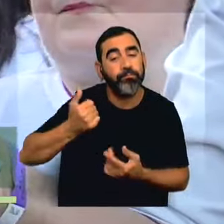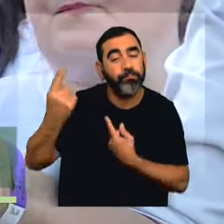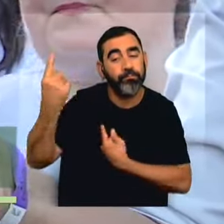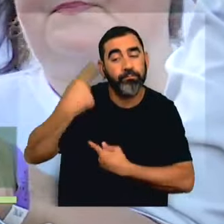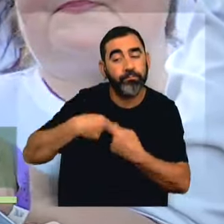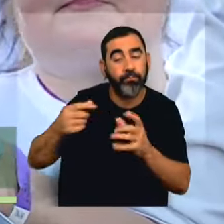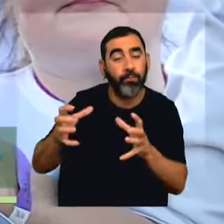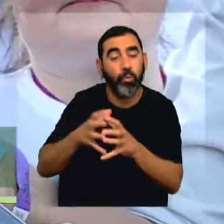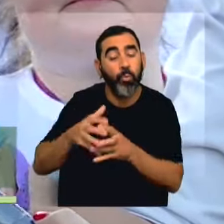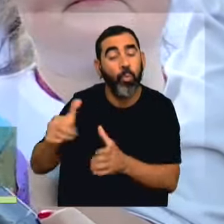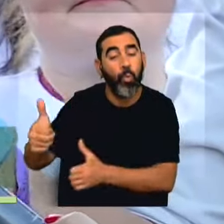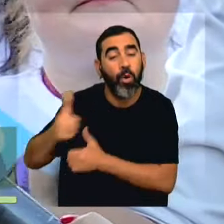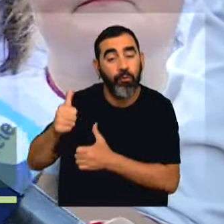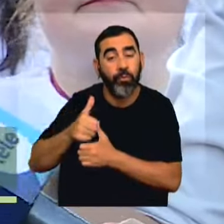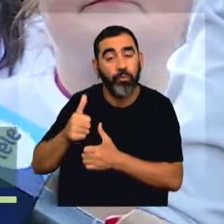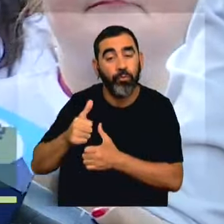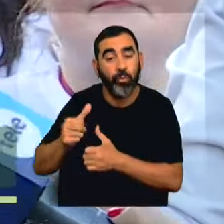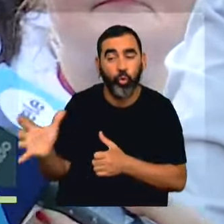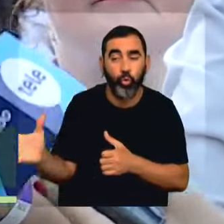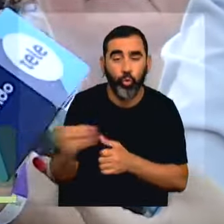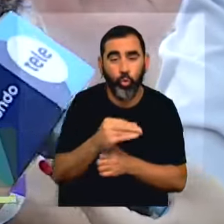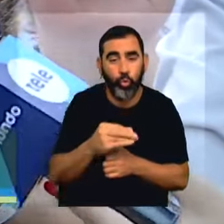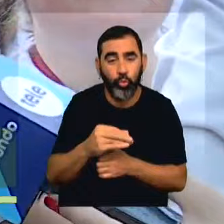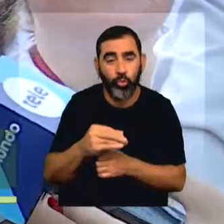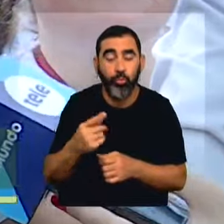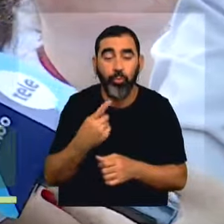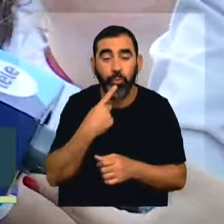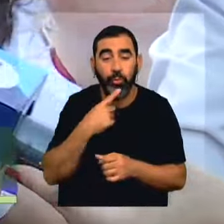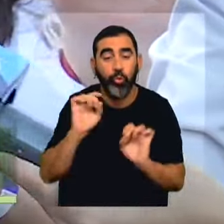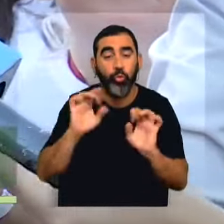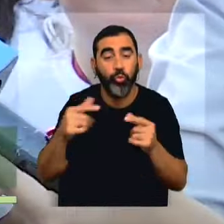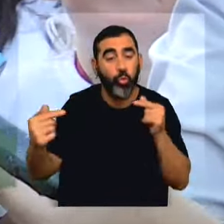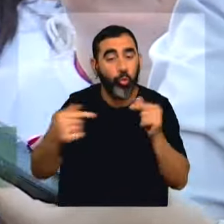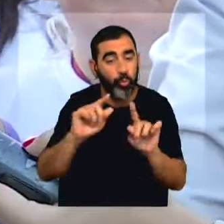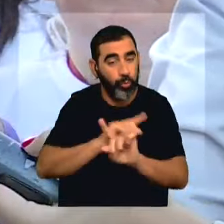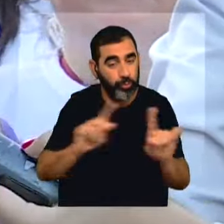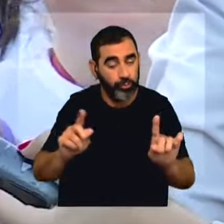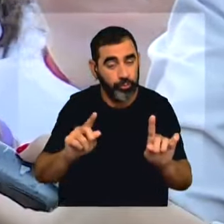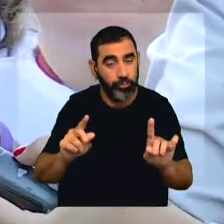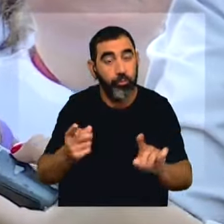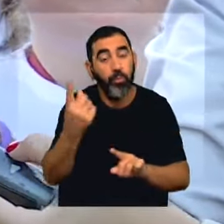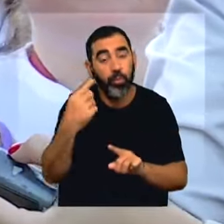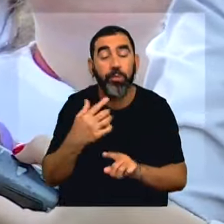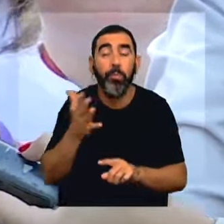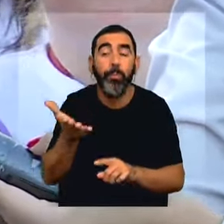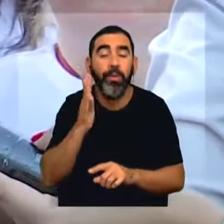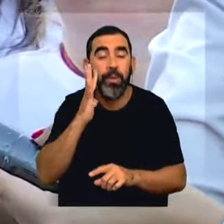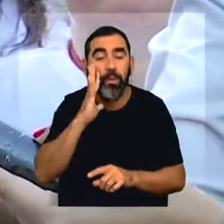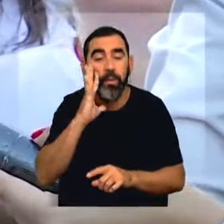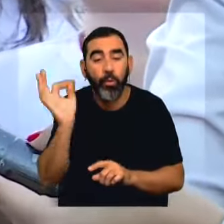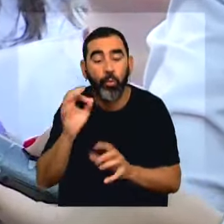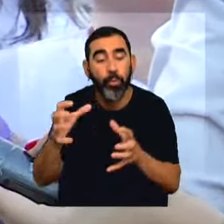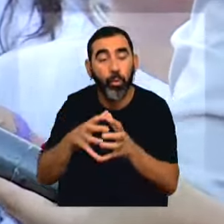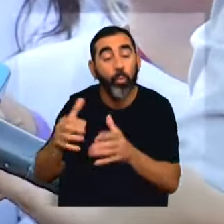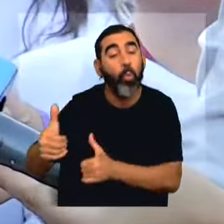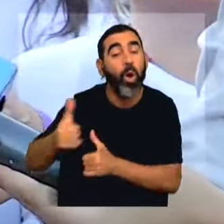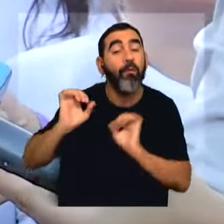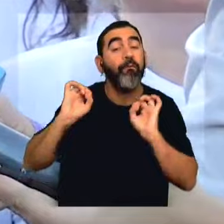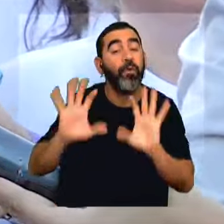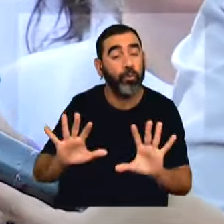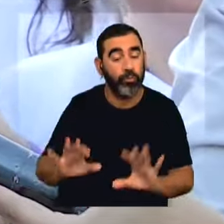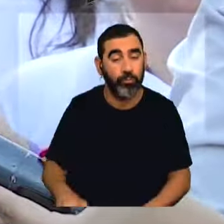a Cabildo abierto por todo el mundo por todo el espectro porque no fue solo la oposición este por eso le pidió disculpas a los cabildantes por